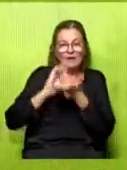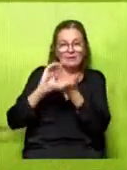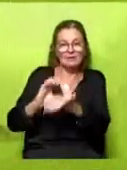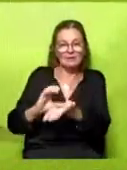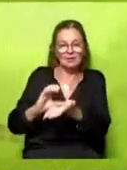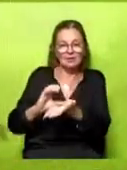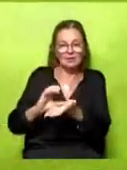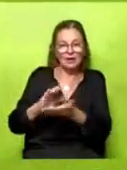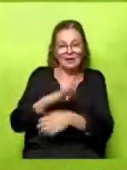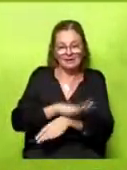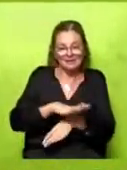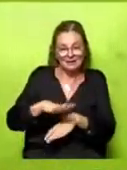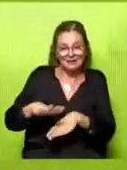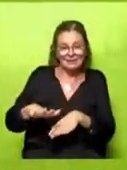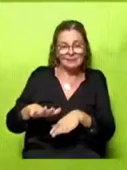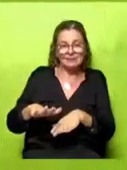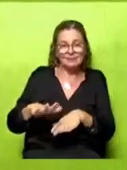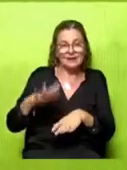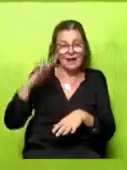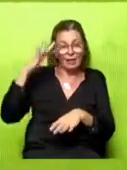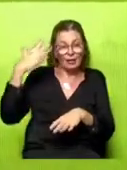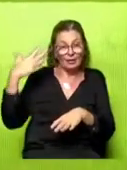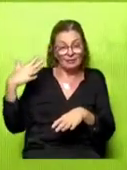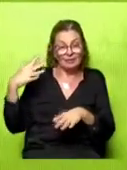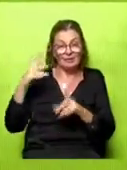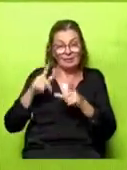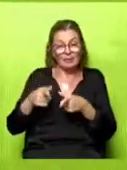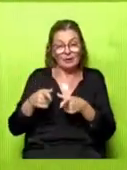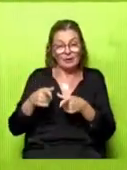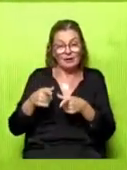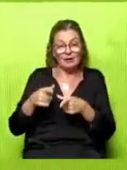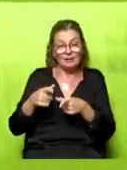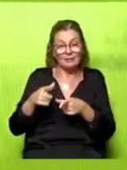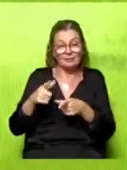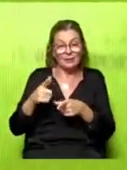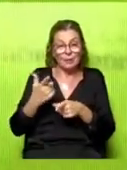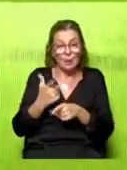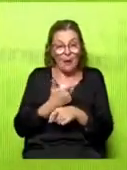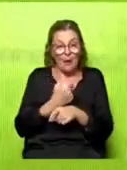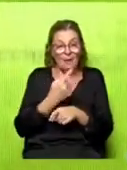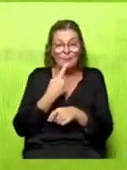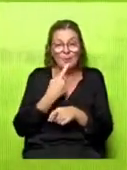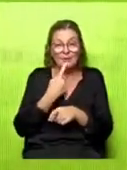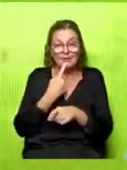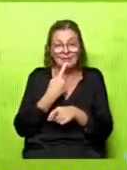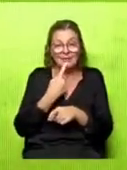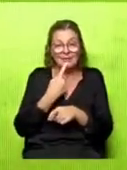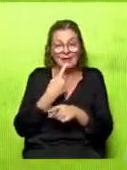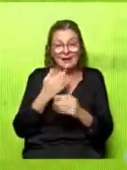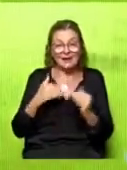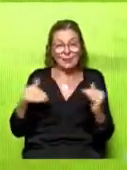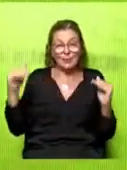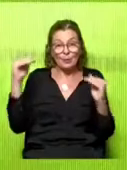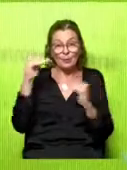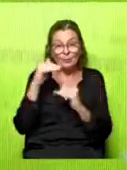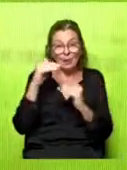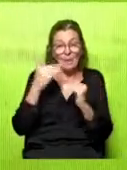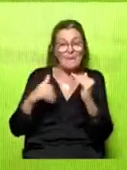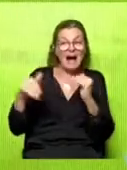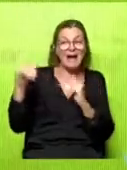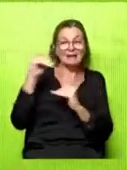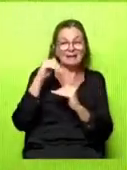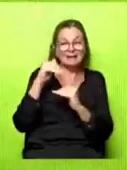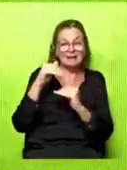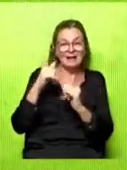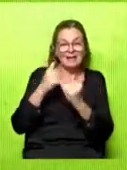en infancia y en adolescencia y en no tener políticas que no nos marquen la desigualdad más marcada, que cada